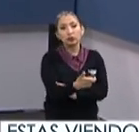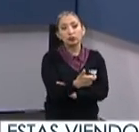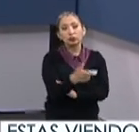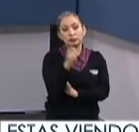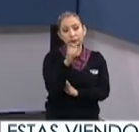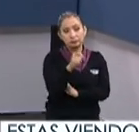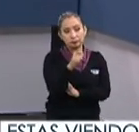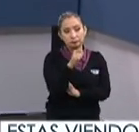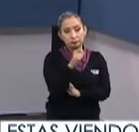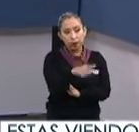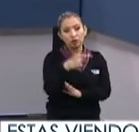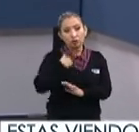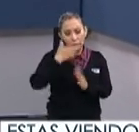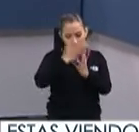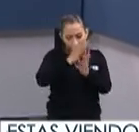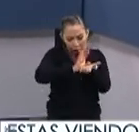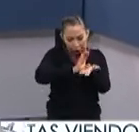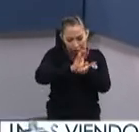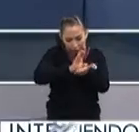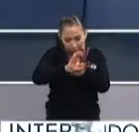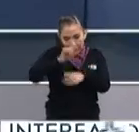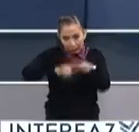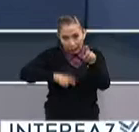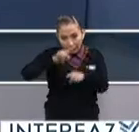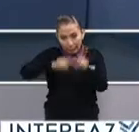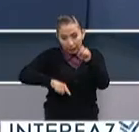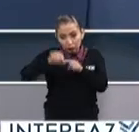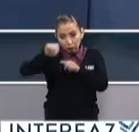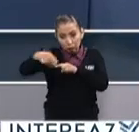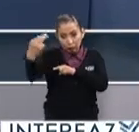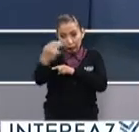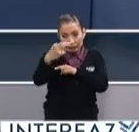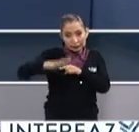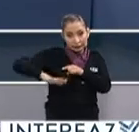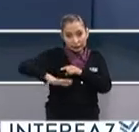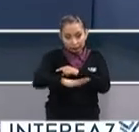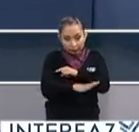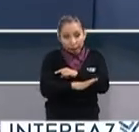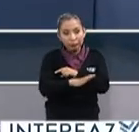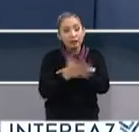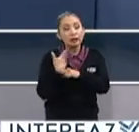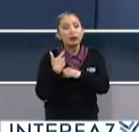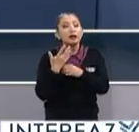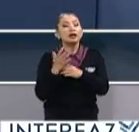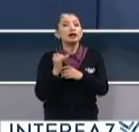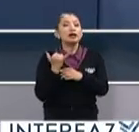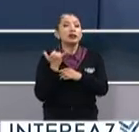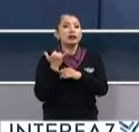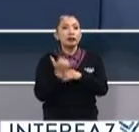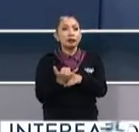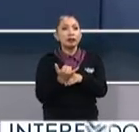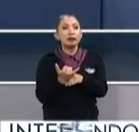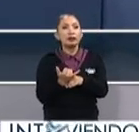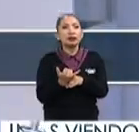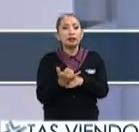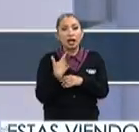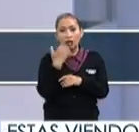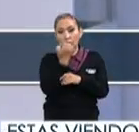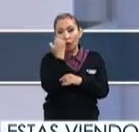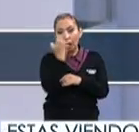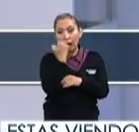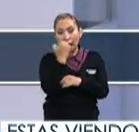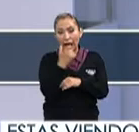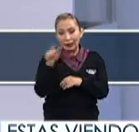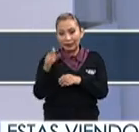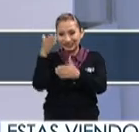los que tú los distribuyes de acuerdo a lo que pues tus necesidades convienen, y pues la escuela